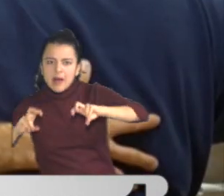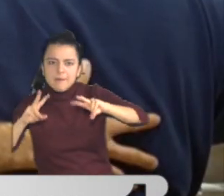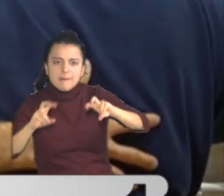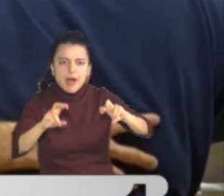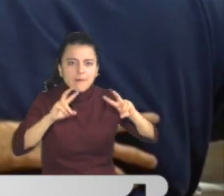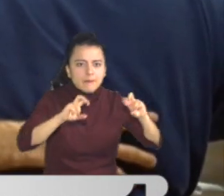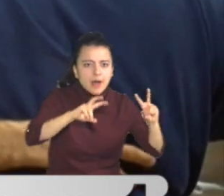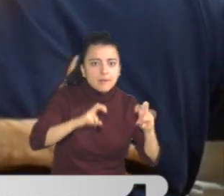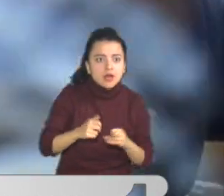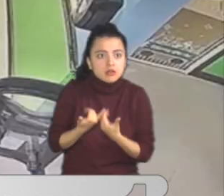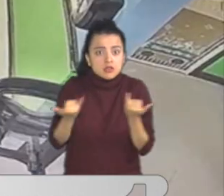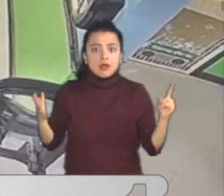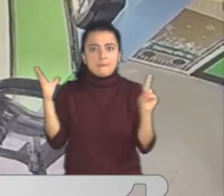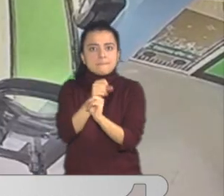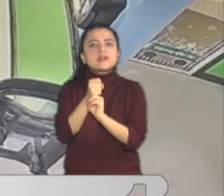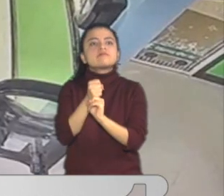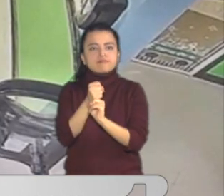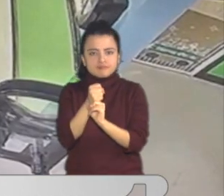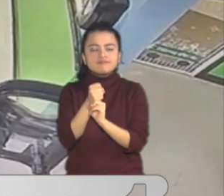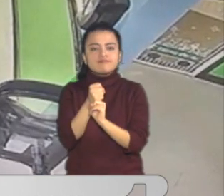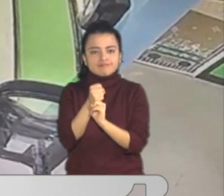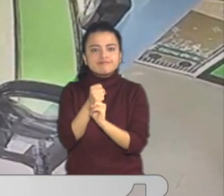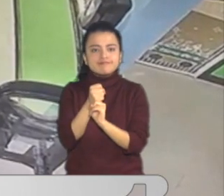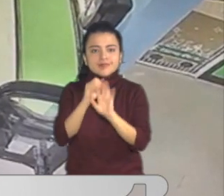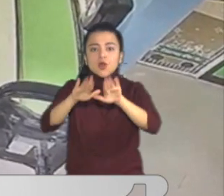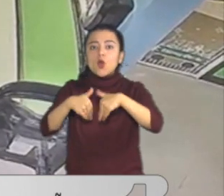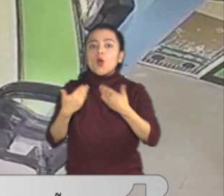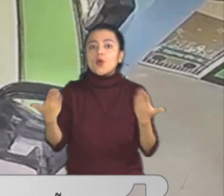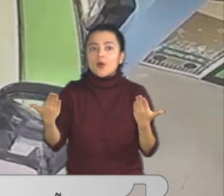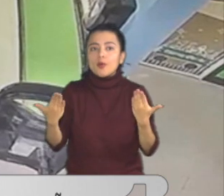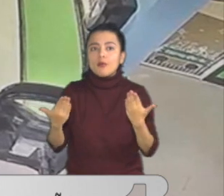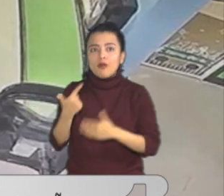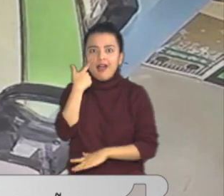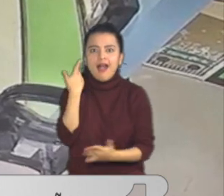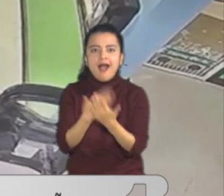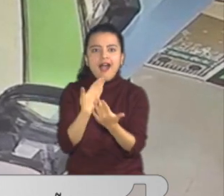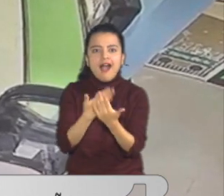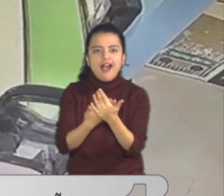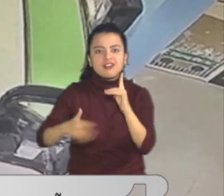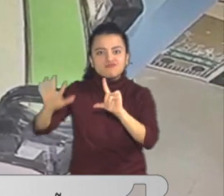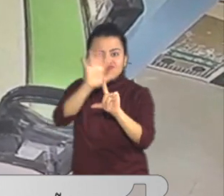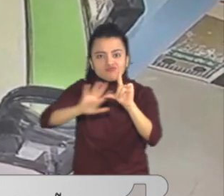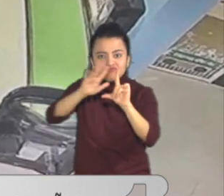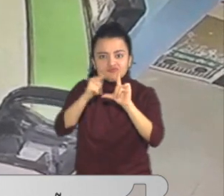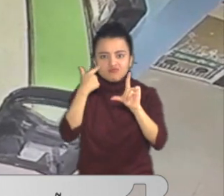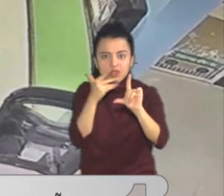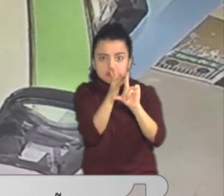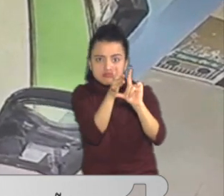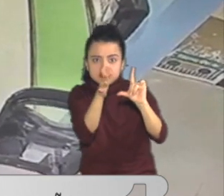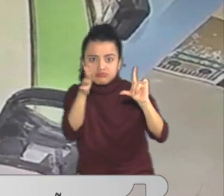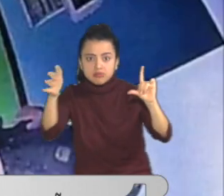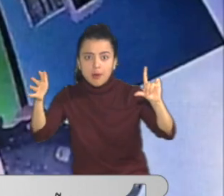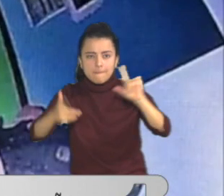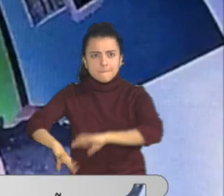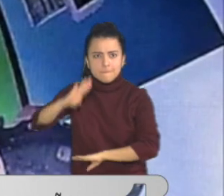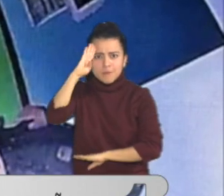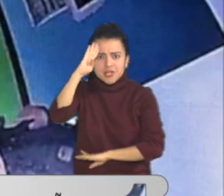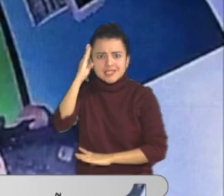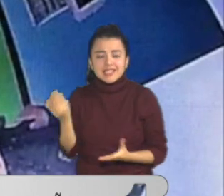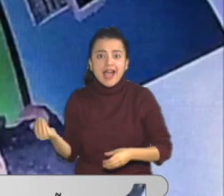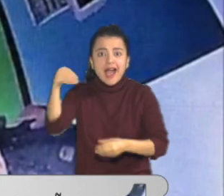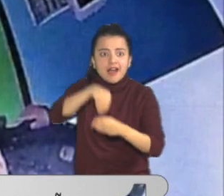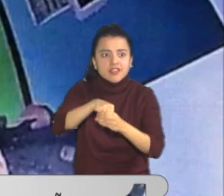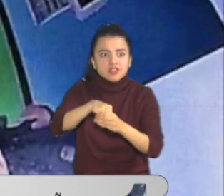la masacre que ocurrió en la escuela primaria Rope, salió un video en el que se observa que había policías armados dentro